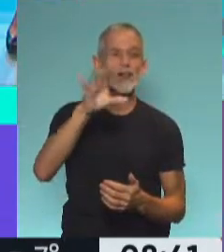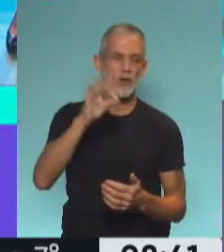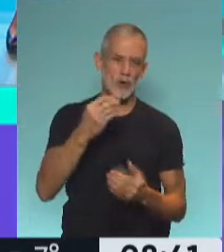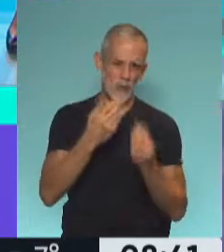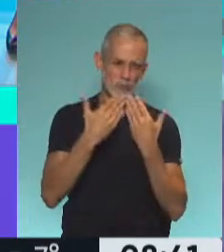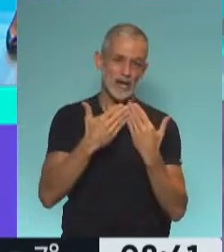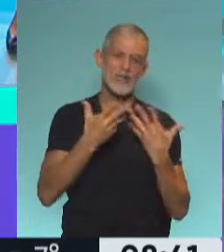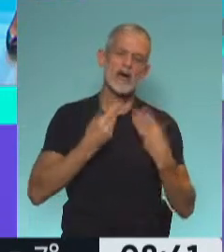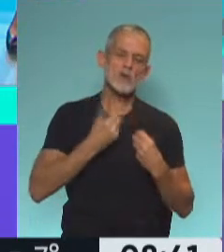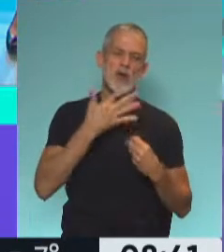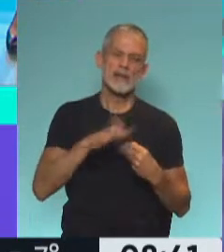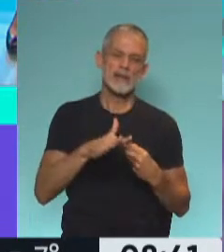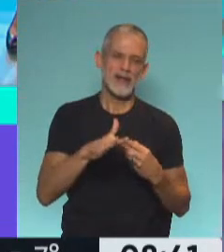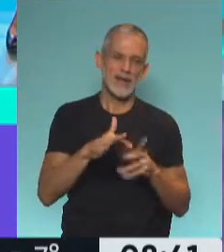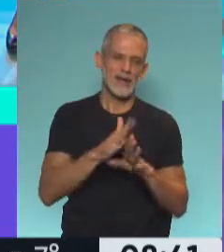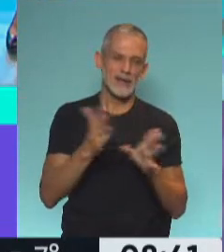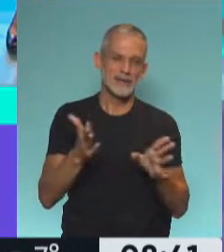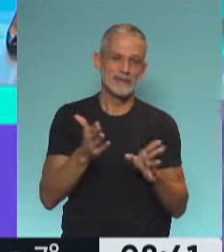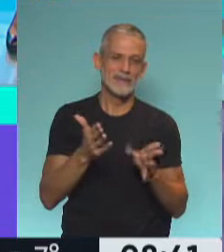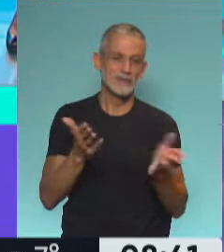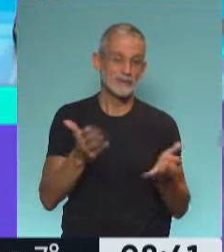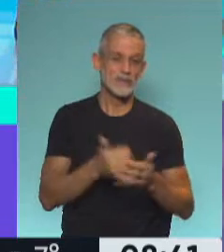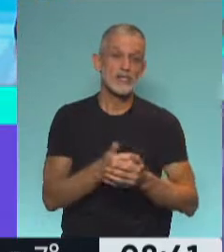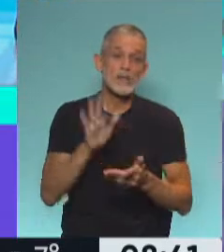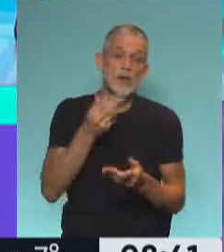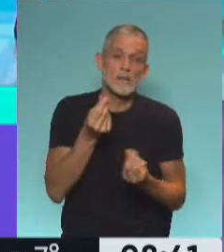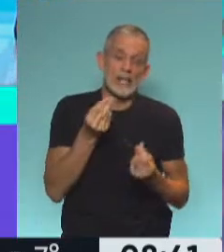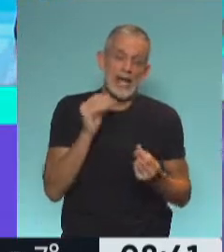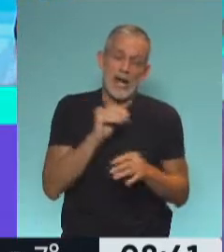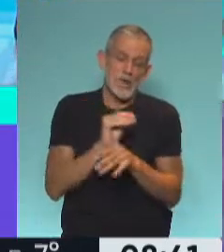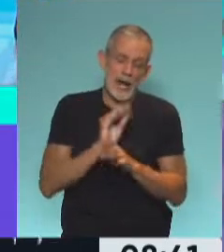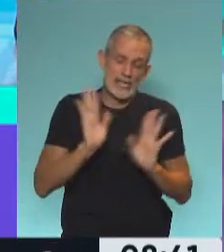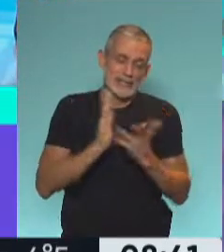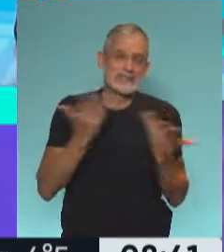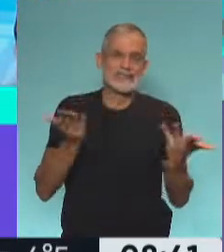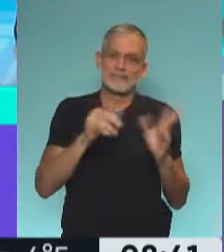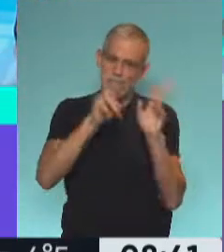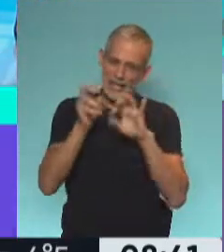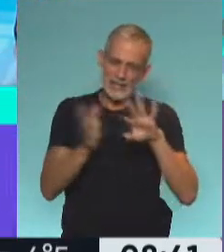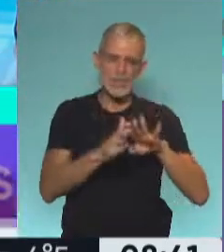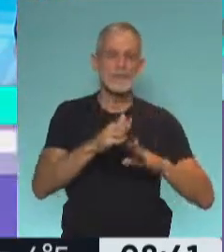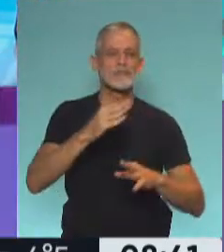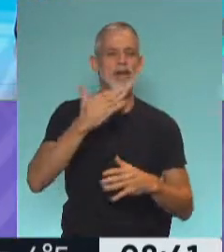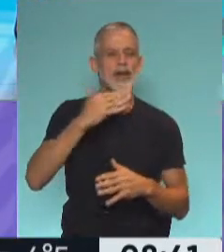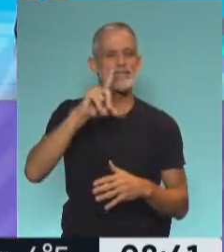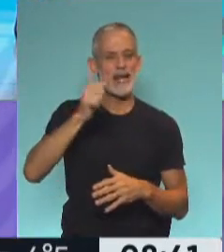por ayudarnos a entender un poquitito después que no alcance la plata, es otro tema, ¿no? O sea, gracias, Laurita.